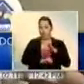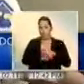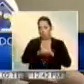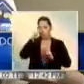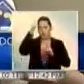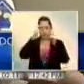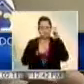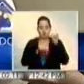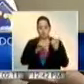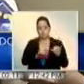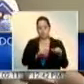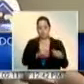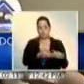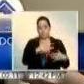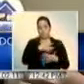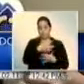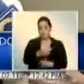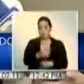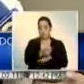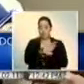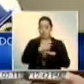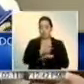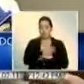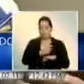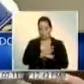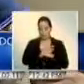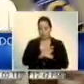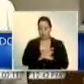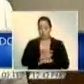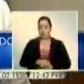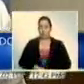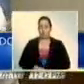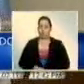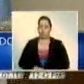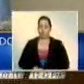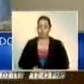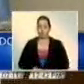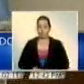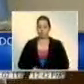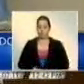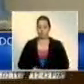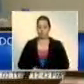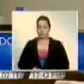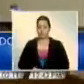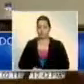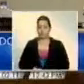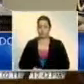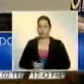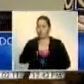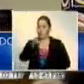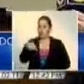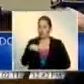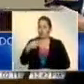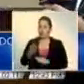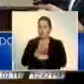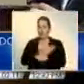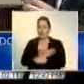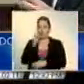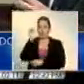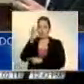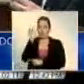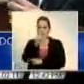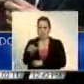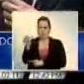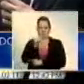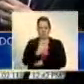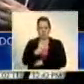que representa a los intereses del oficialismo en esta instancia. ¿Cuál es? Ustedes no tuvieron sesión la semana pasada